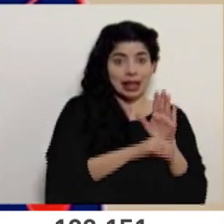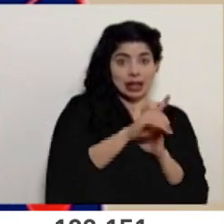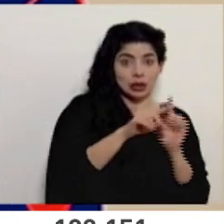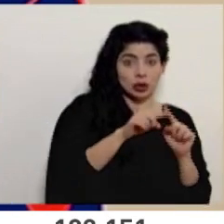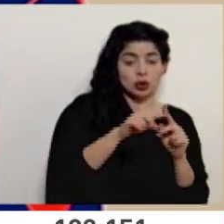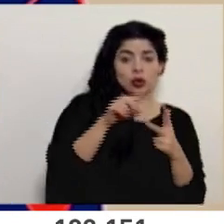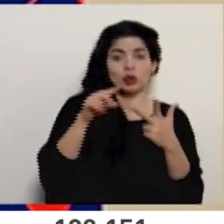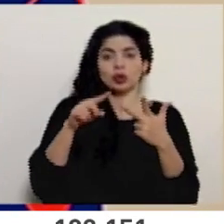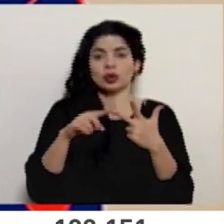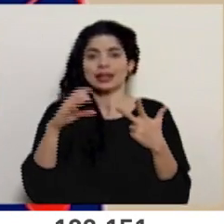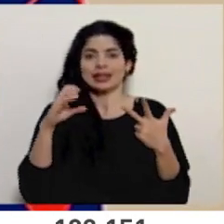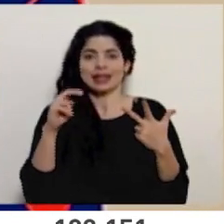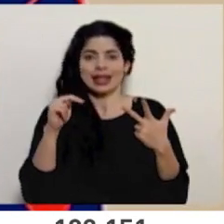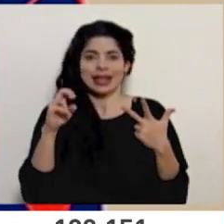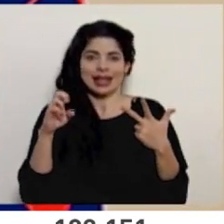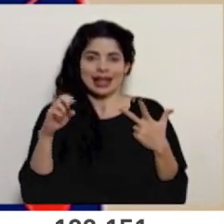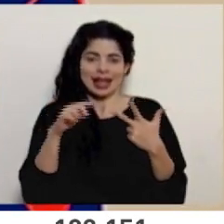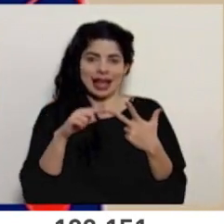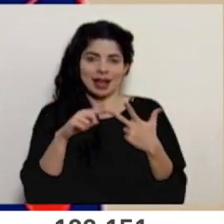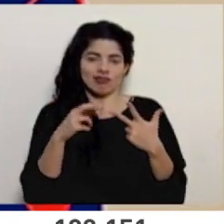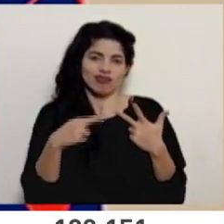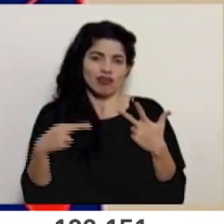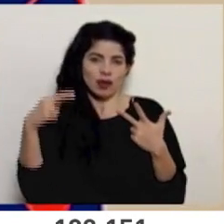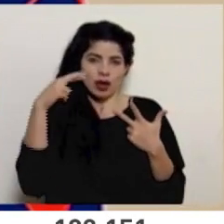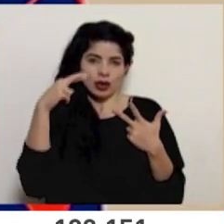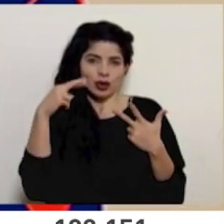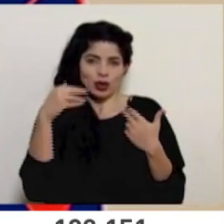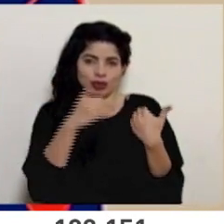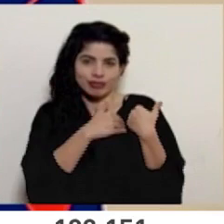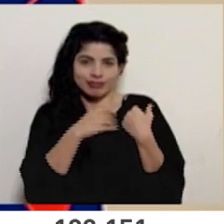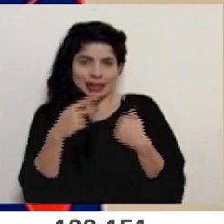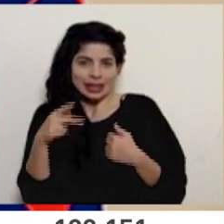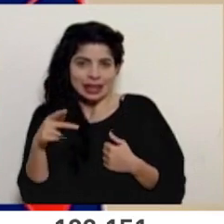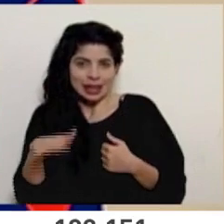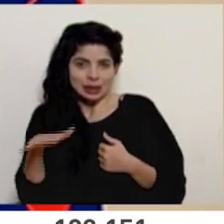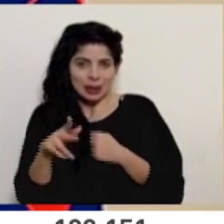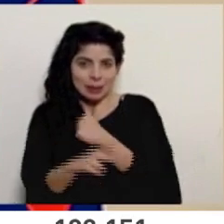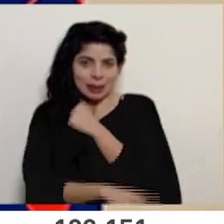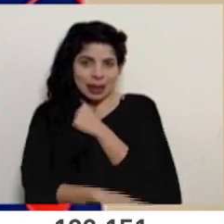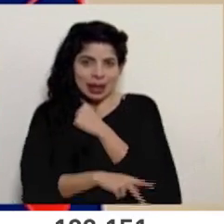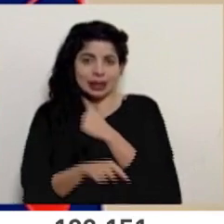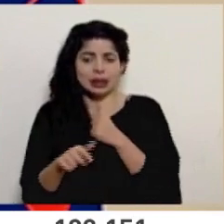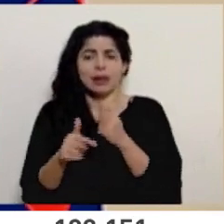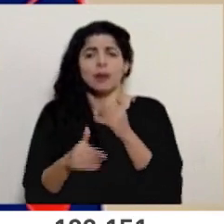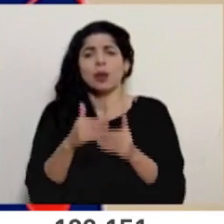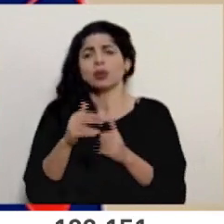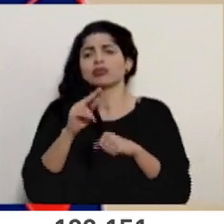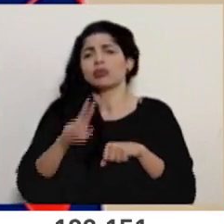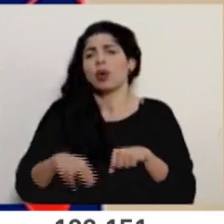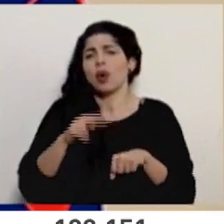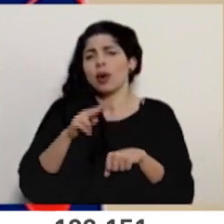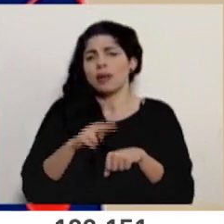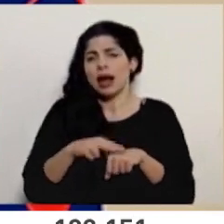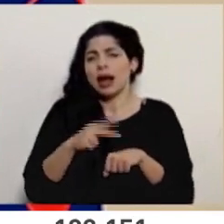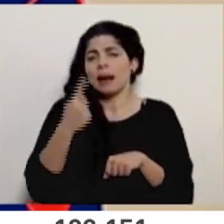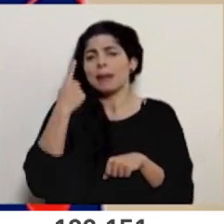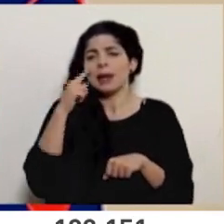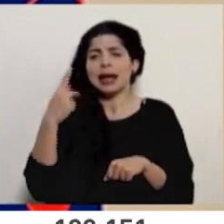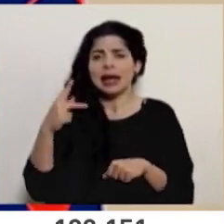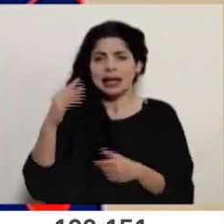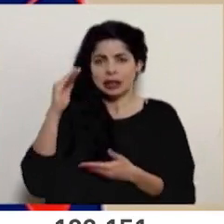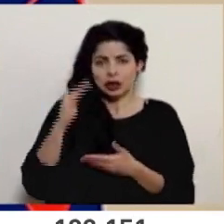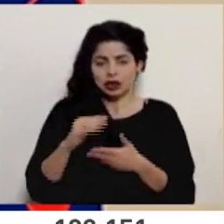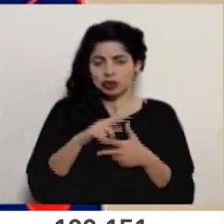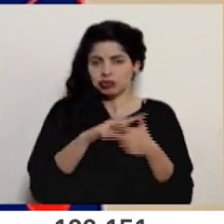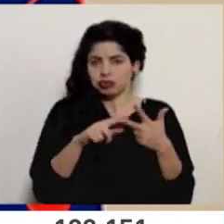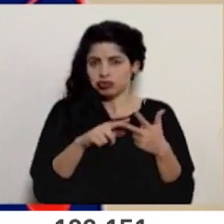y la CNE como ente rector de la gestión de riesgo en el país. Esto es un proceso muy normal en el marco de la reducción de riesgo. En